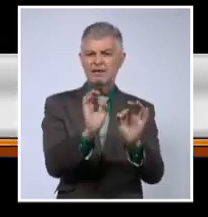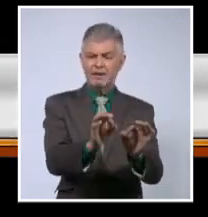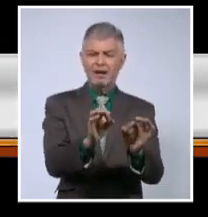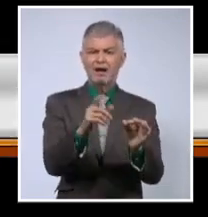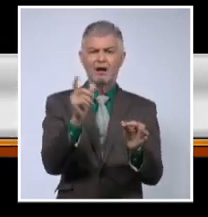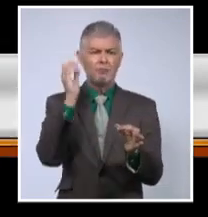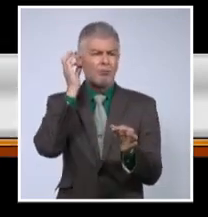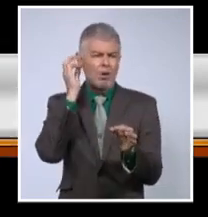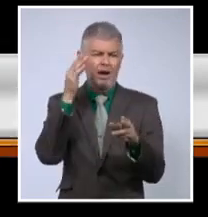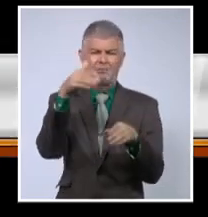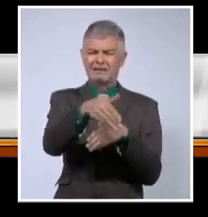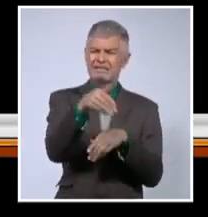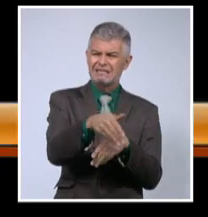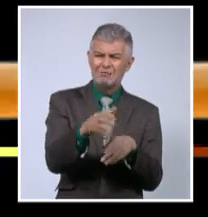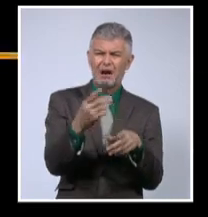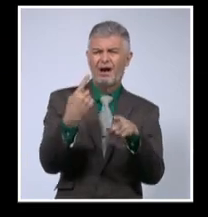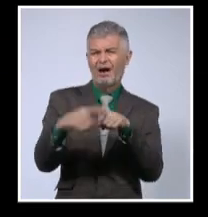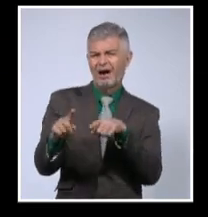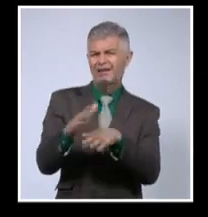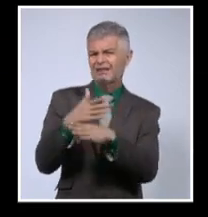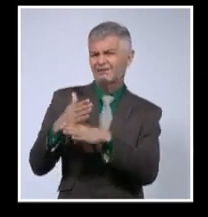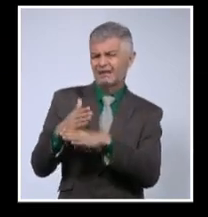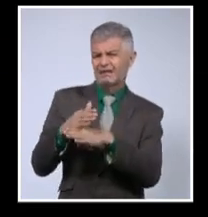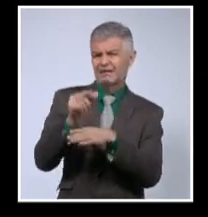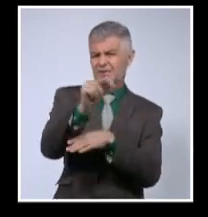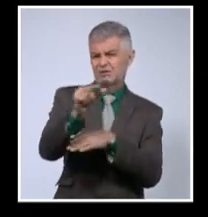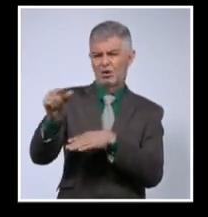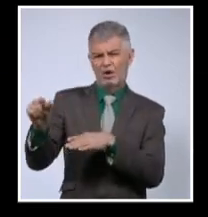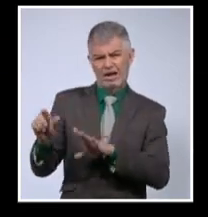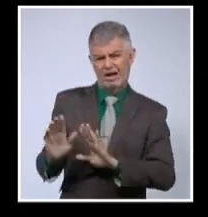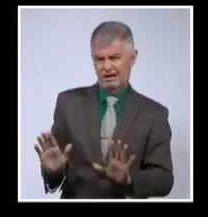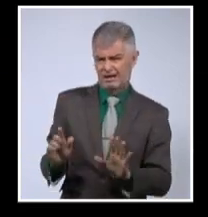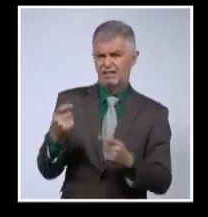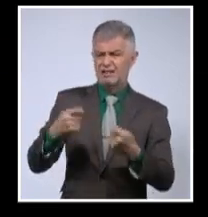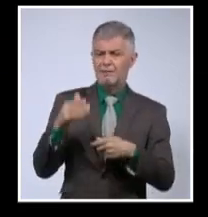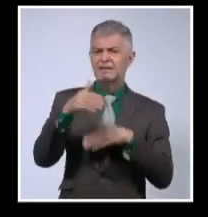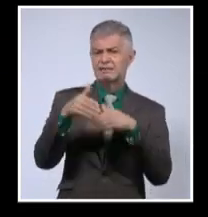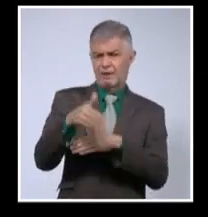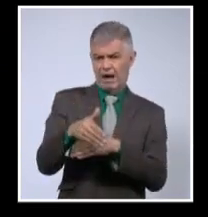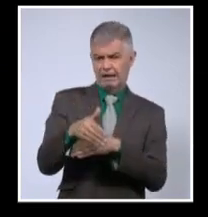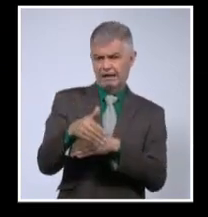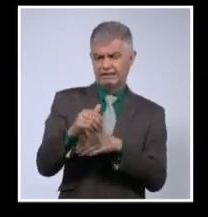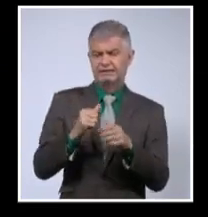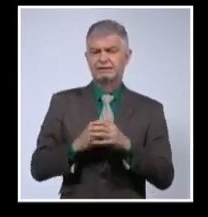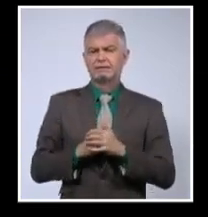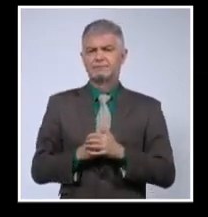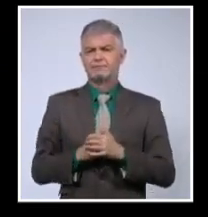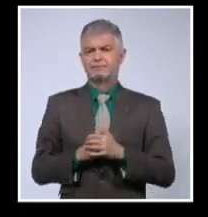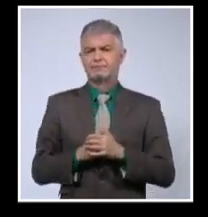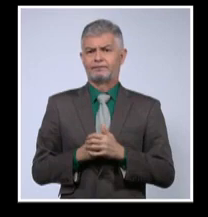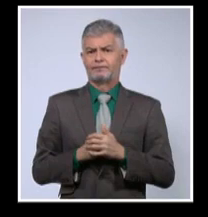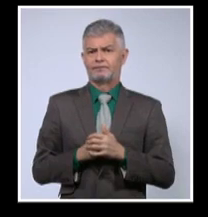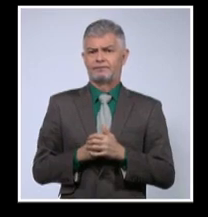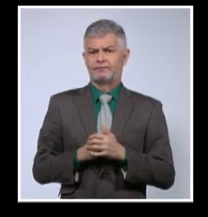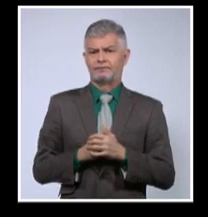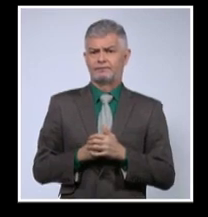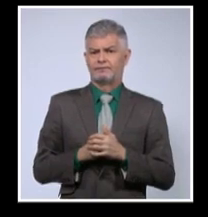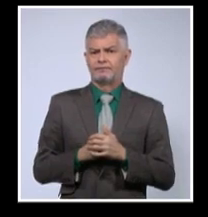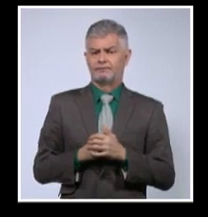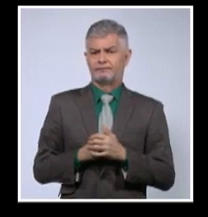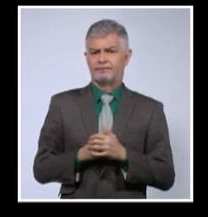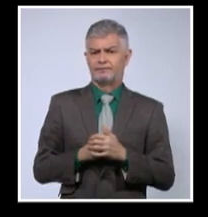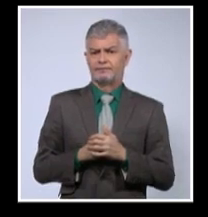Cardoza, si no están presentes Adrián, si no está presente Osmani, si no está presente Jorge